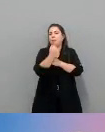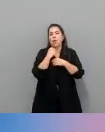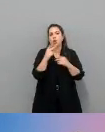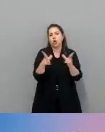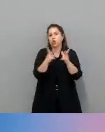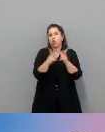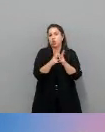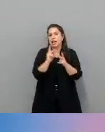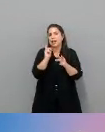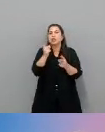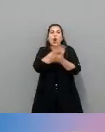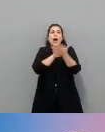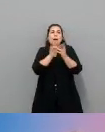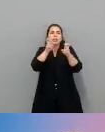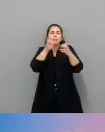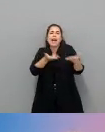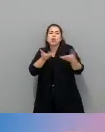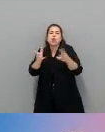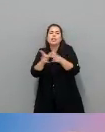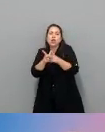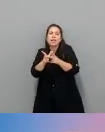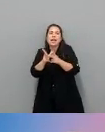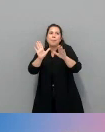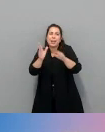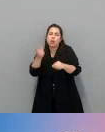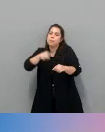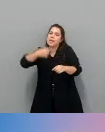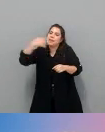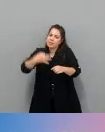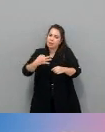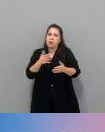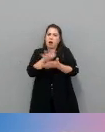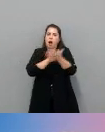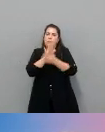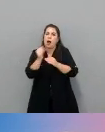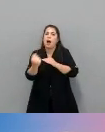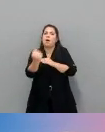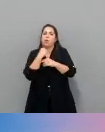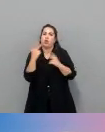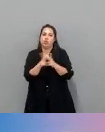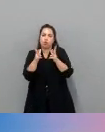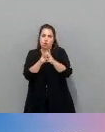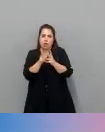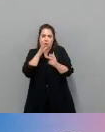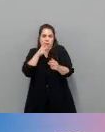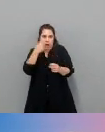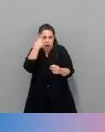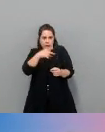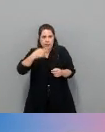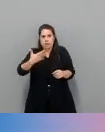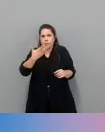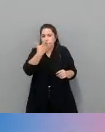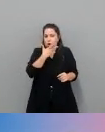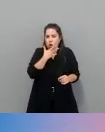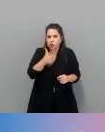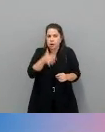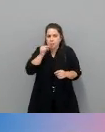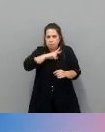hablamos muchas veces de ayudas sociales, pero tenemos que hablar también de ese apoyo social, saber que existe, reconocerlo y darle el